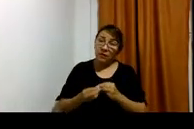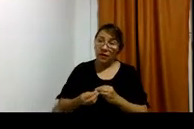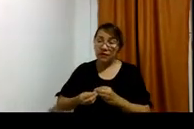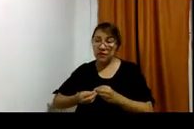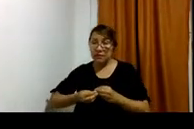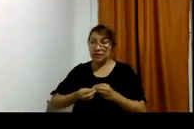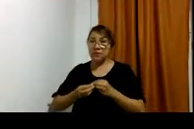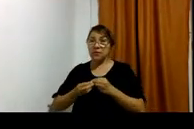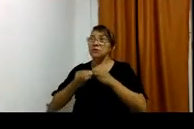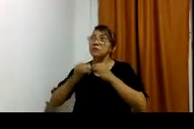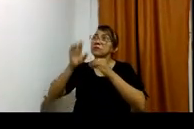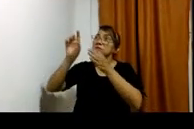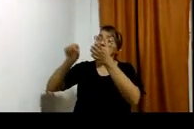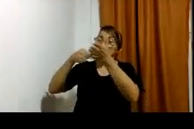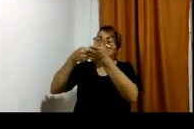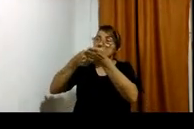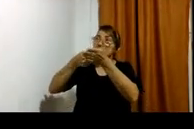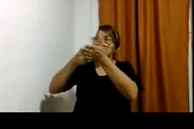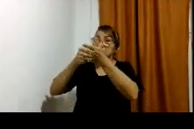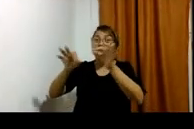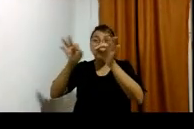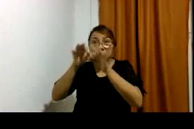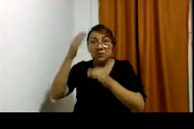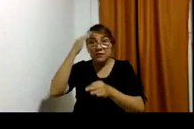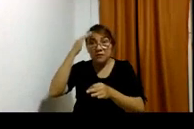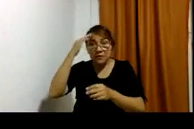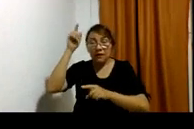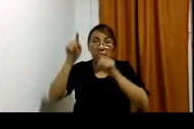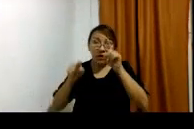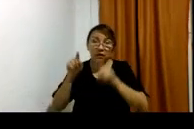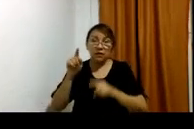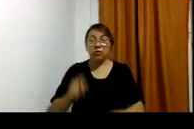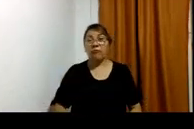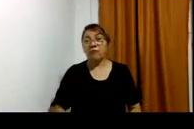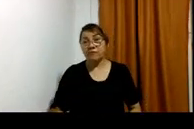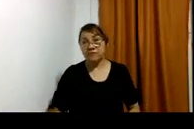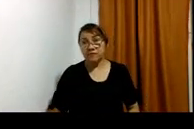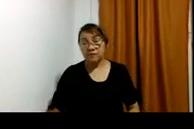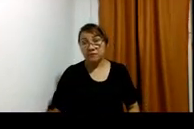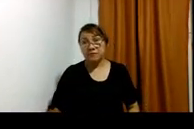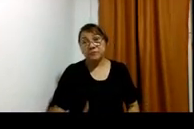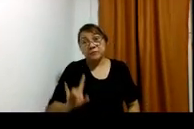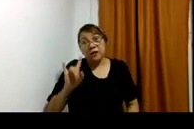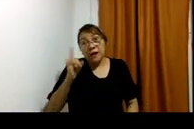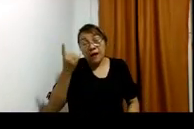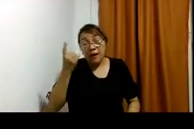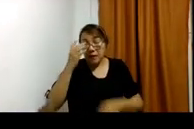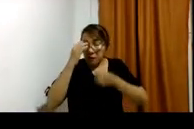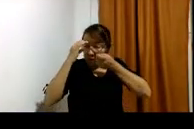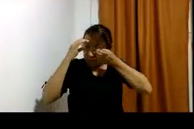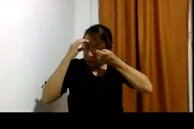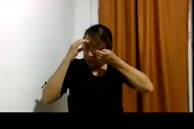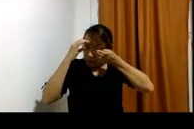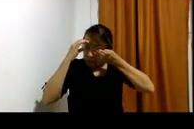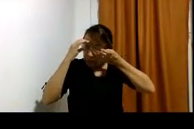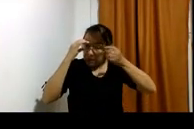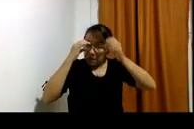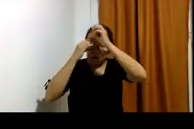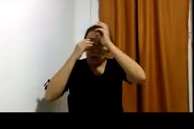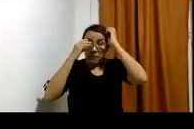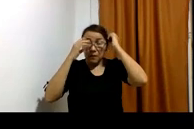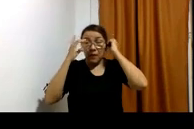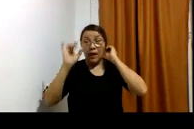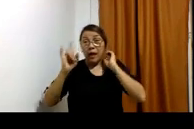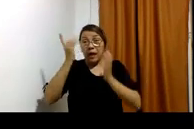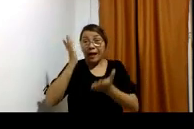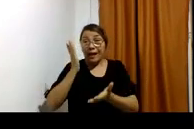de las lesiones y para prevenir su recurrencia. Algunas veces se lleva el control de la emergencia que sucedió para saber, pues, de pronto, como para